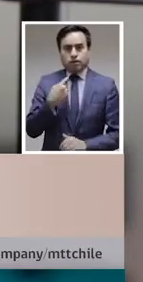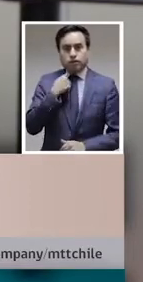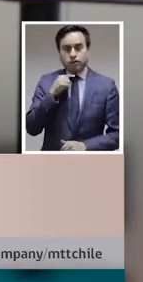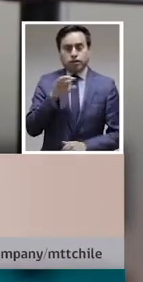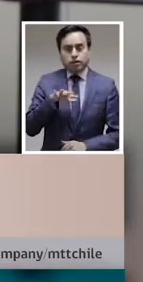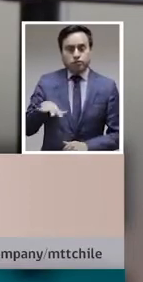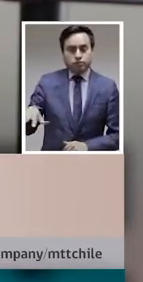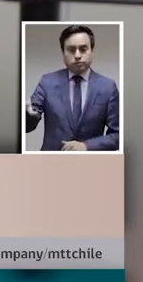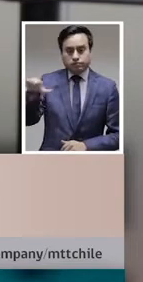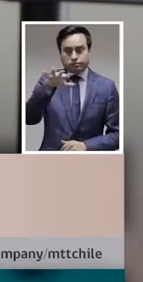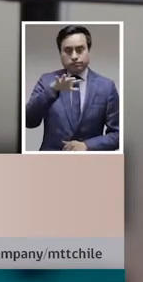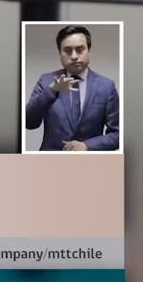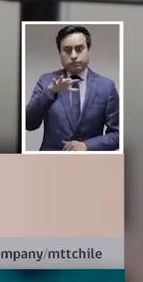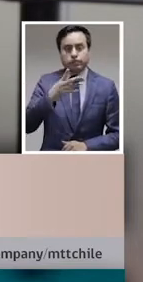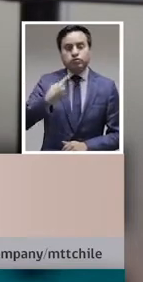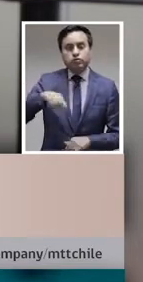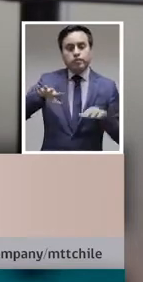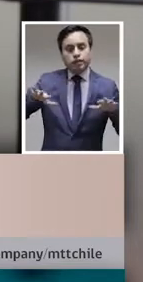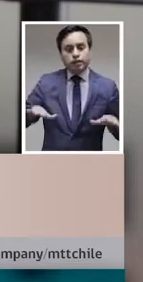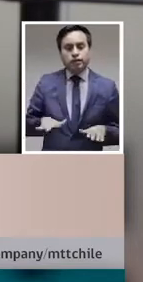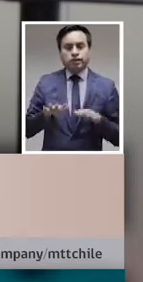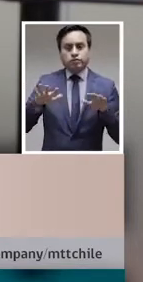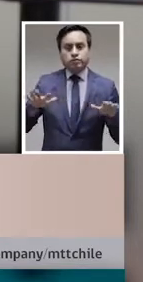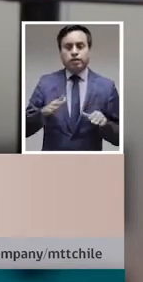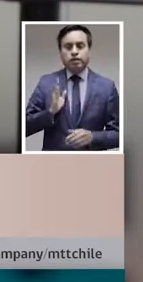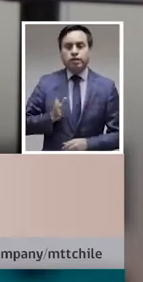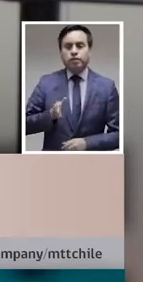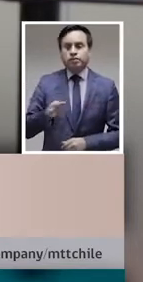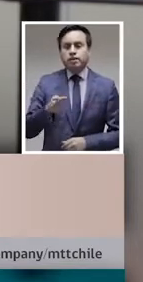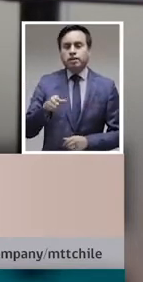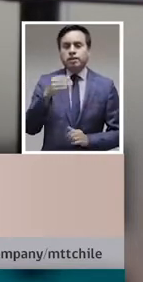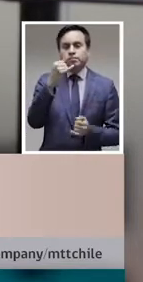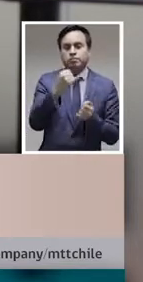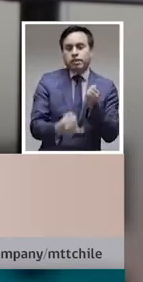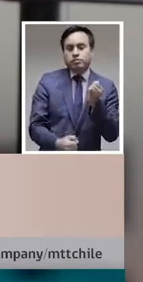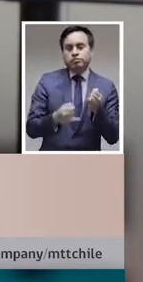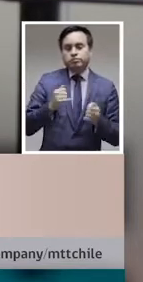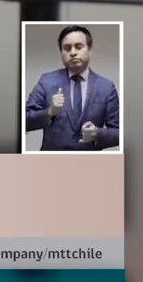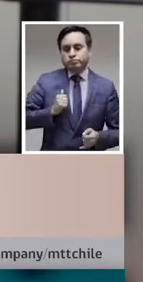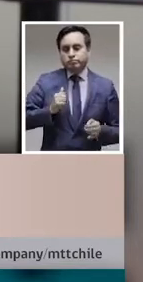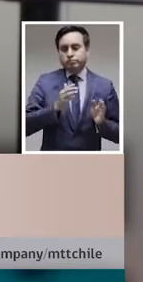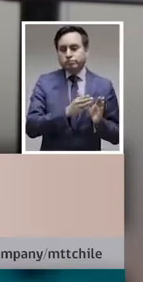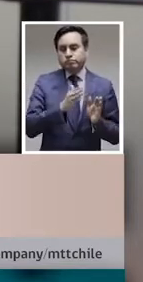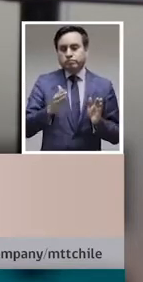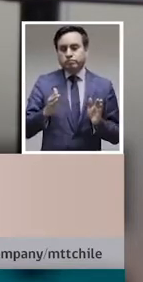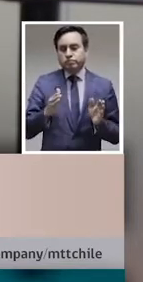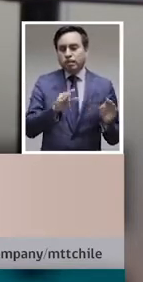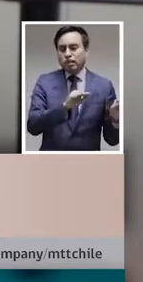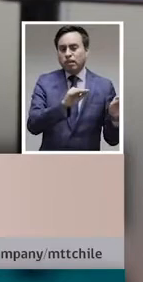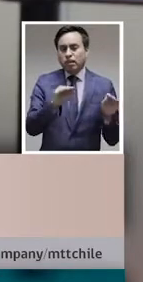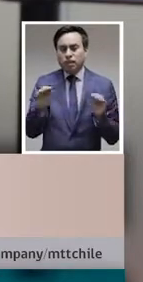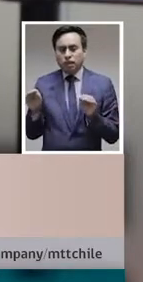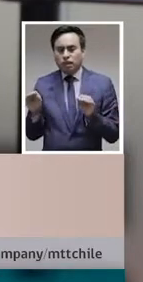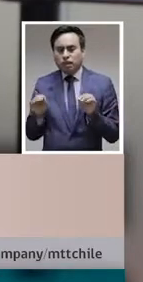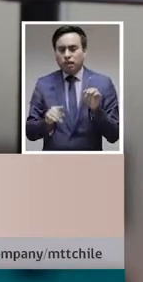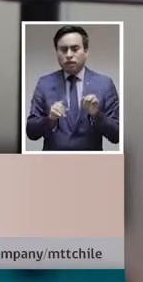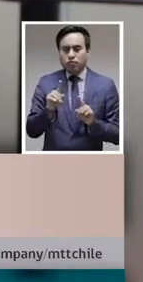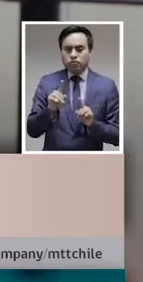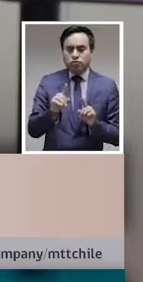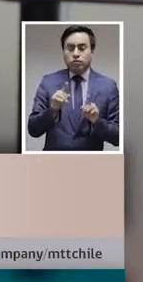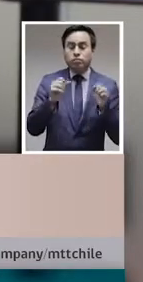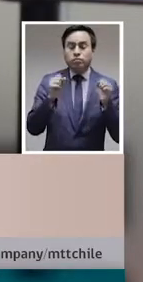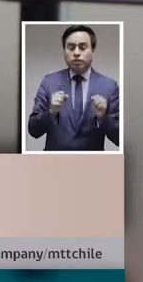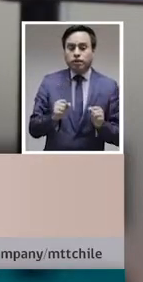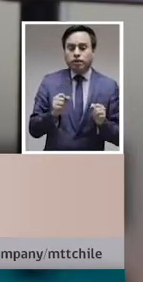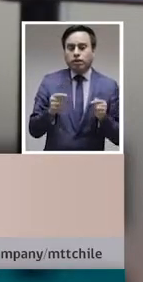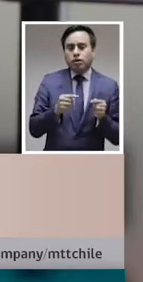afectadas, estamos tratando de mantener los plazos o, si hay un desplazamiento de eso, que